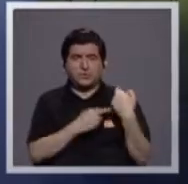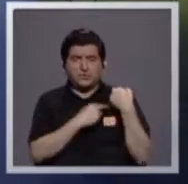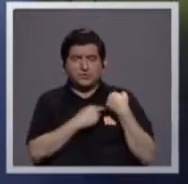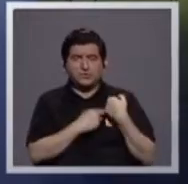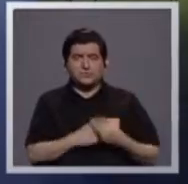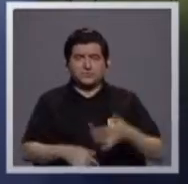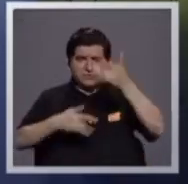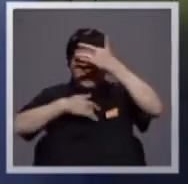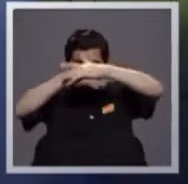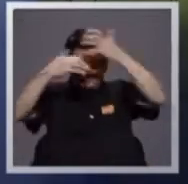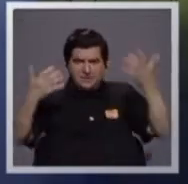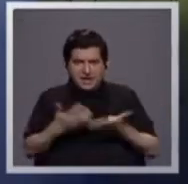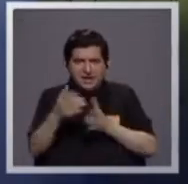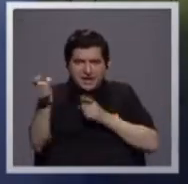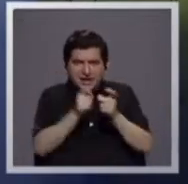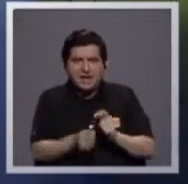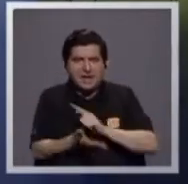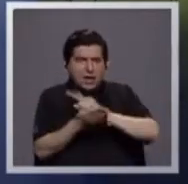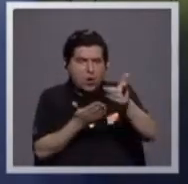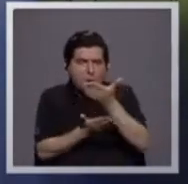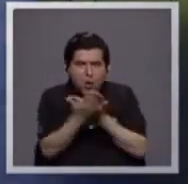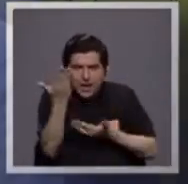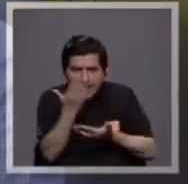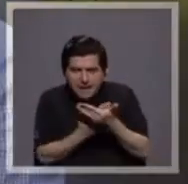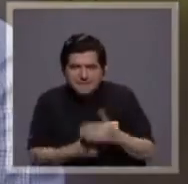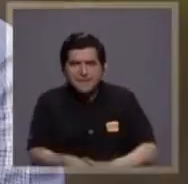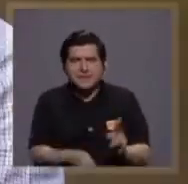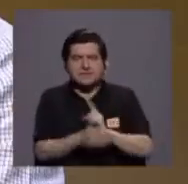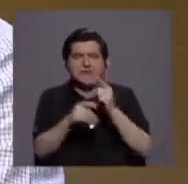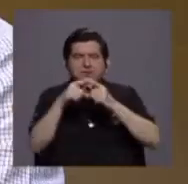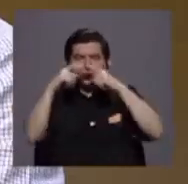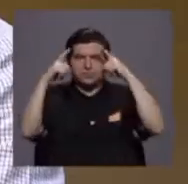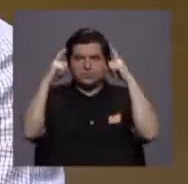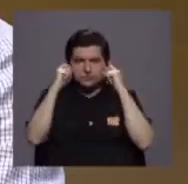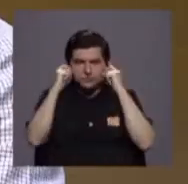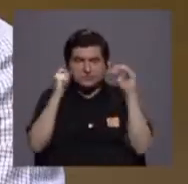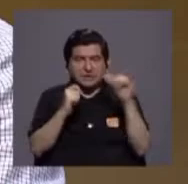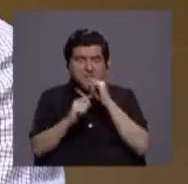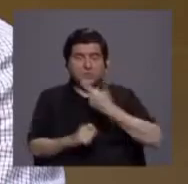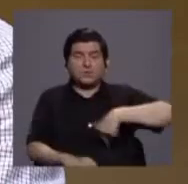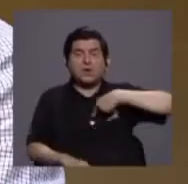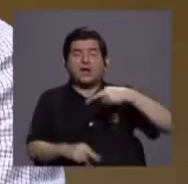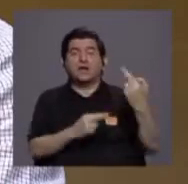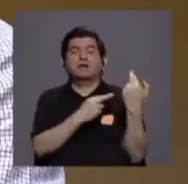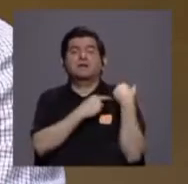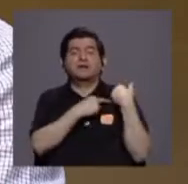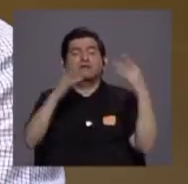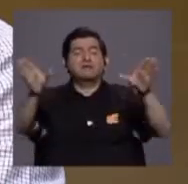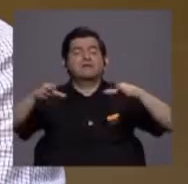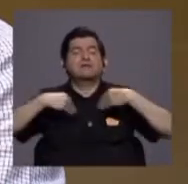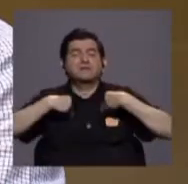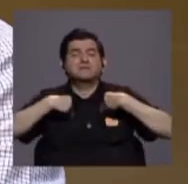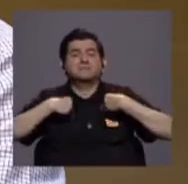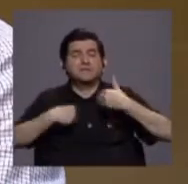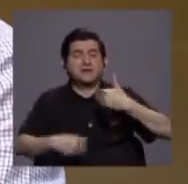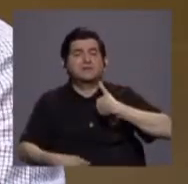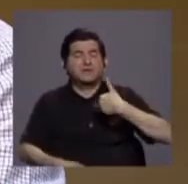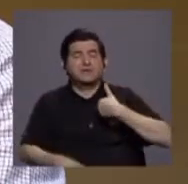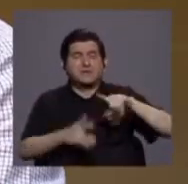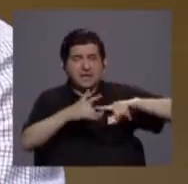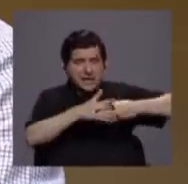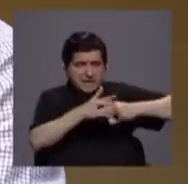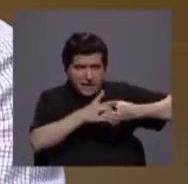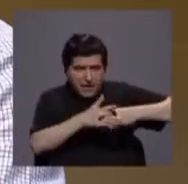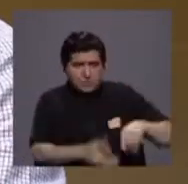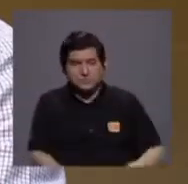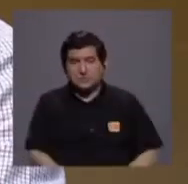controle, ¿sí? Lavándonos las manos, usando máscara, también somos responsables en asumir lo que nos toque de este ajuste que viene.